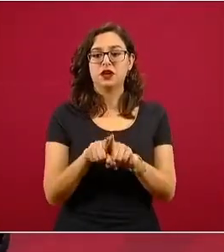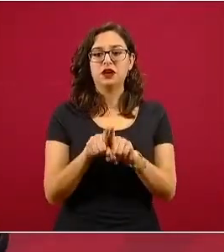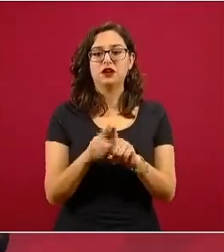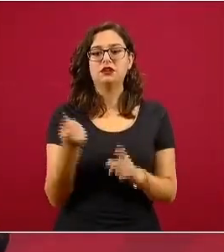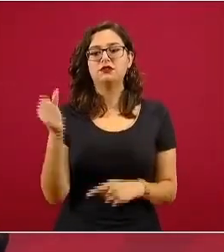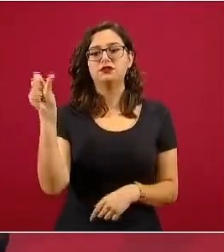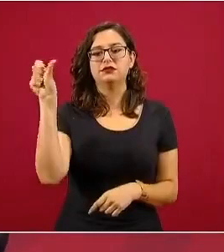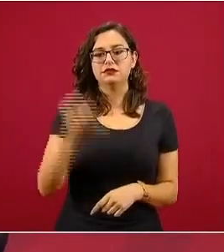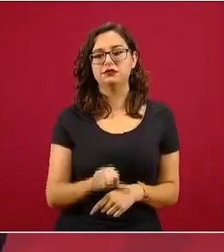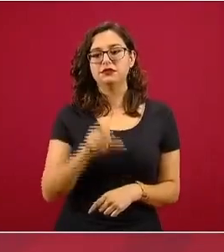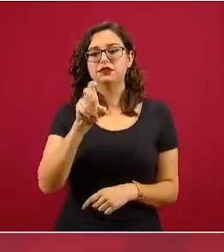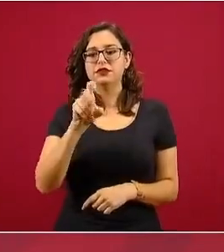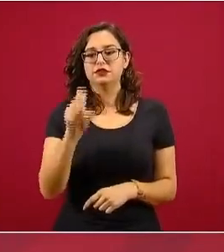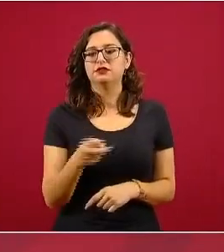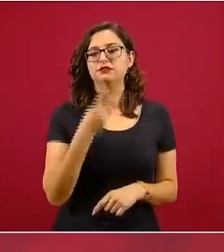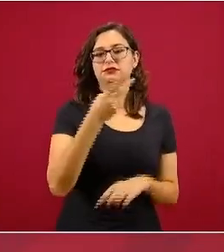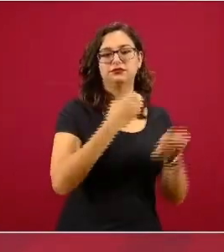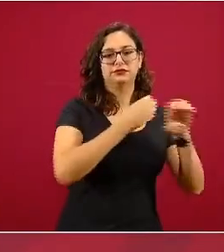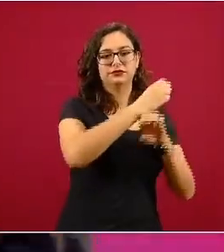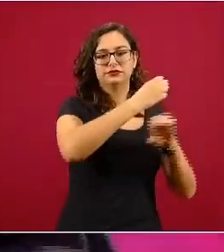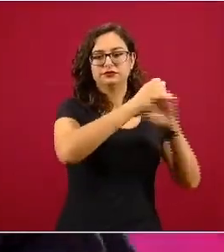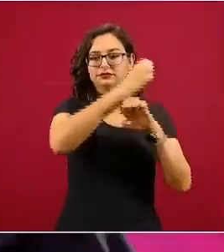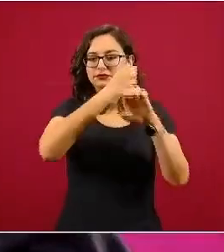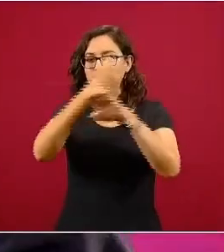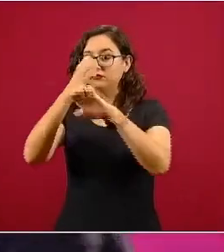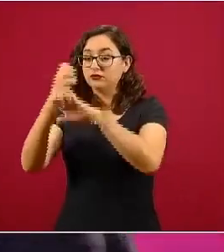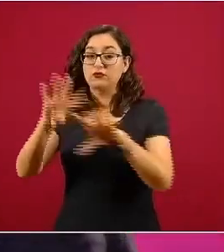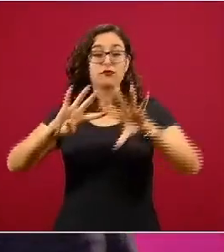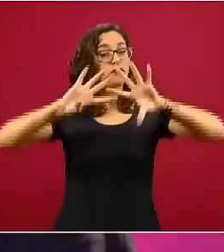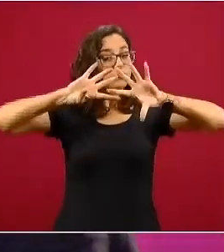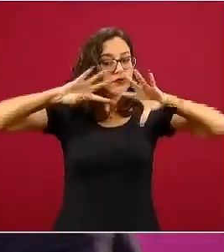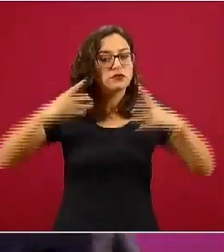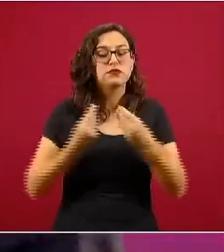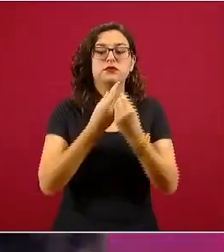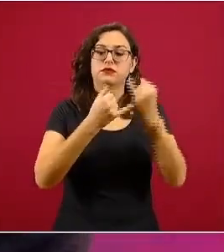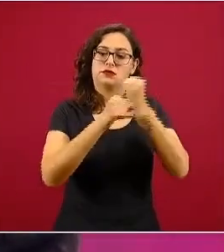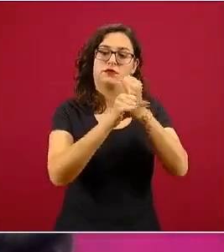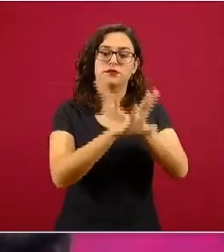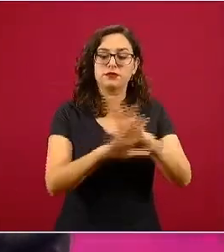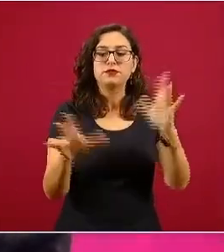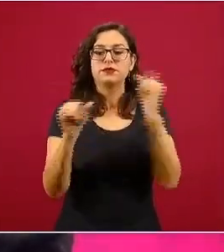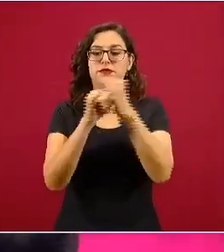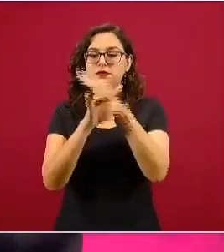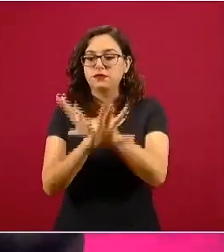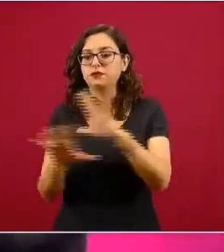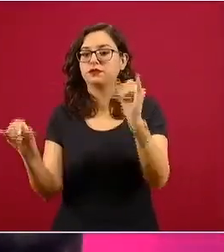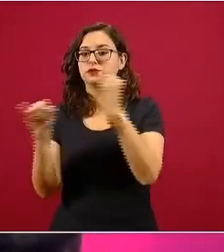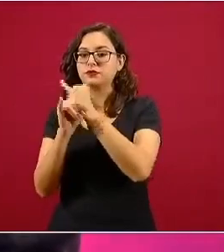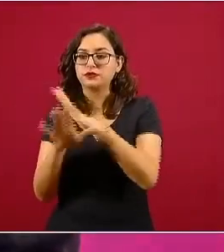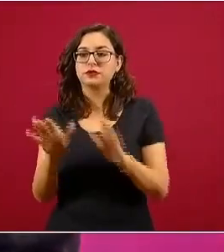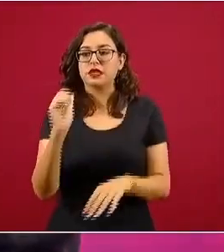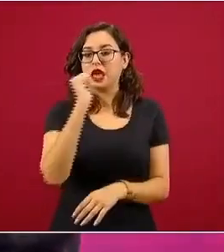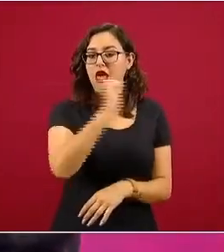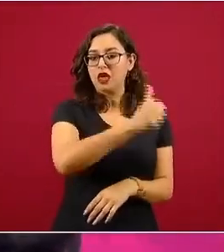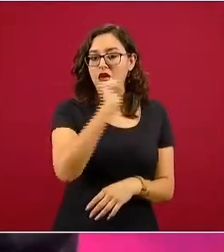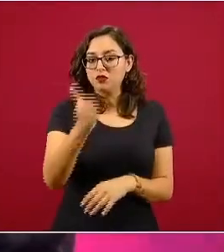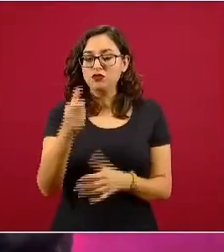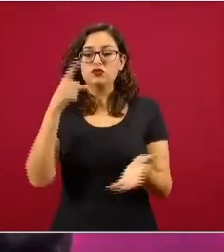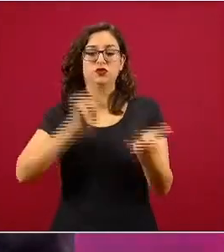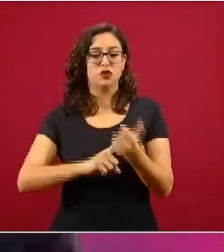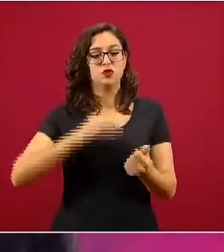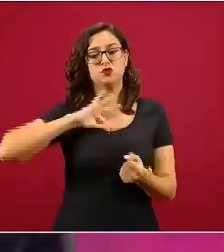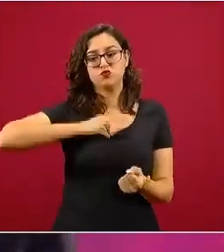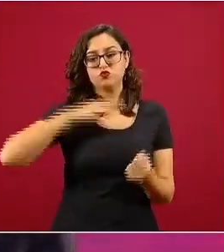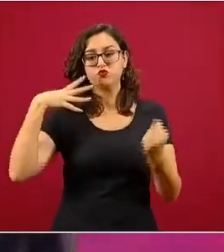32 entidades federativas. Entonces, cada una de las 32 entidades federativas veremos la curva epidémica